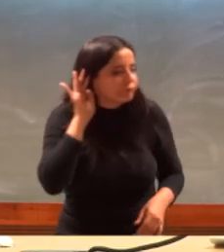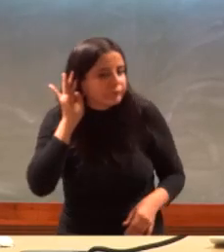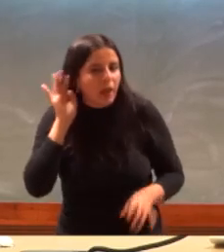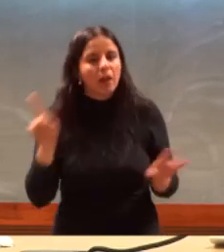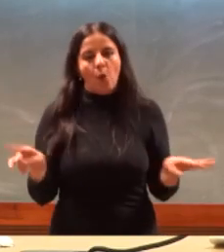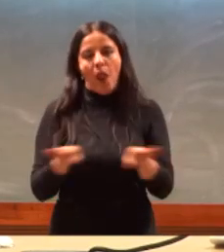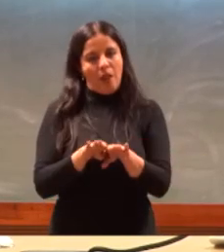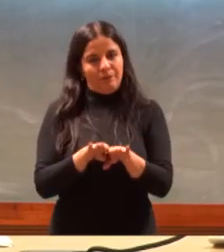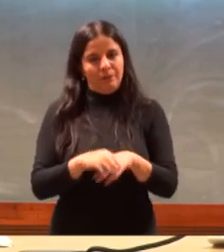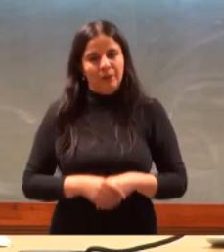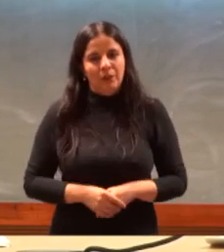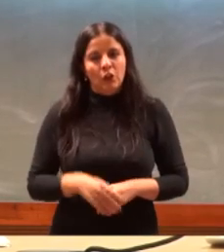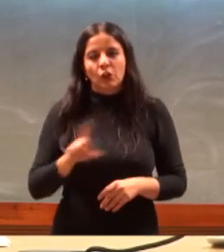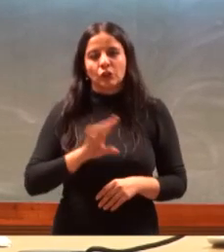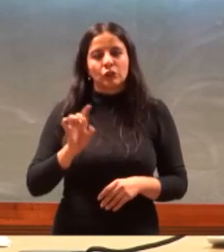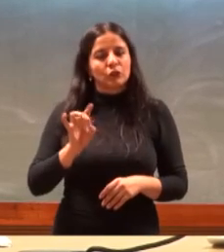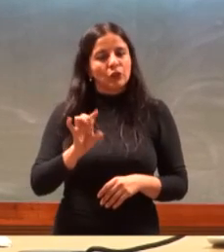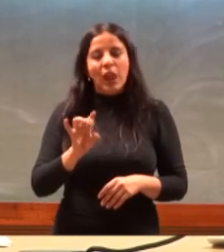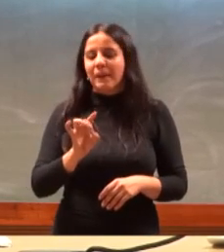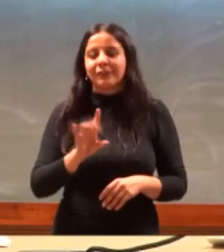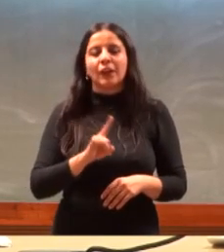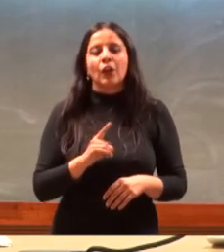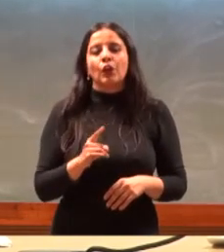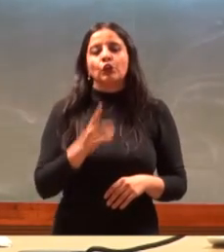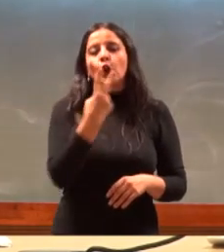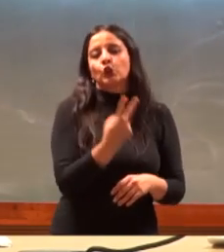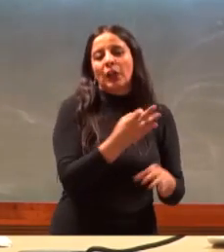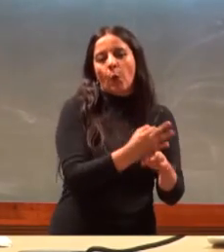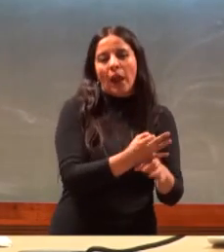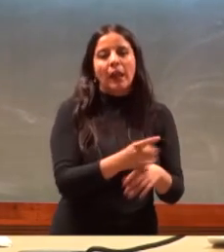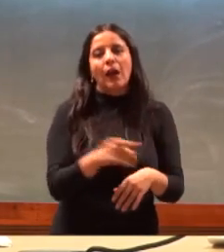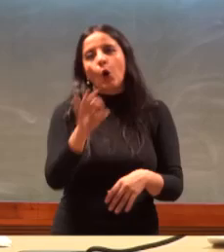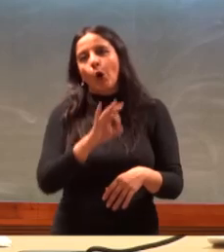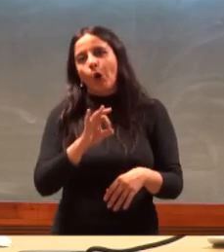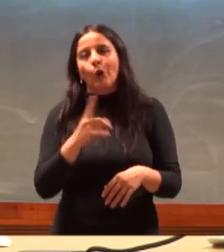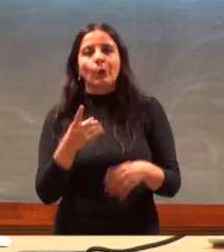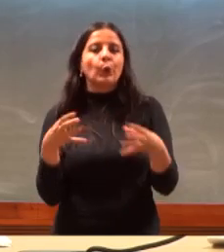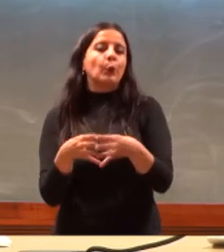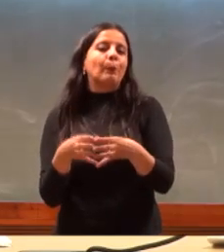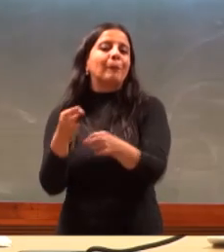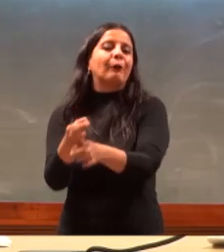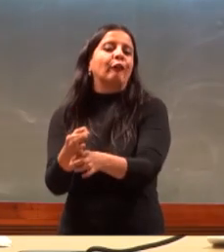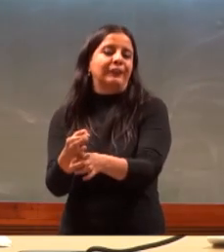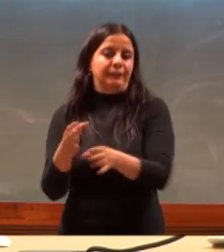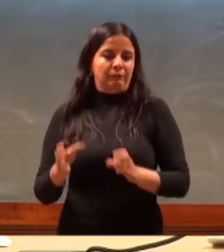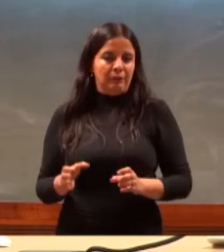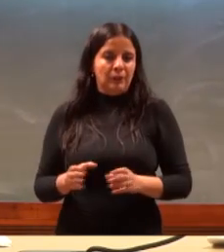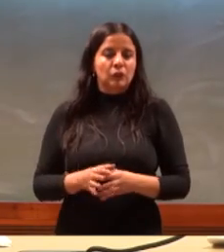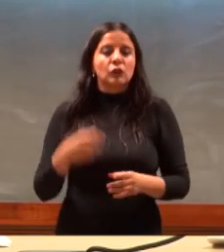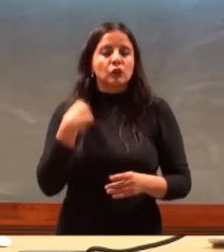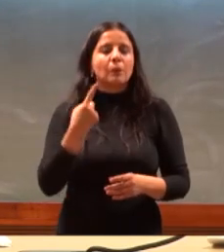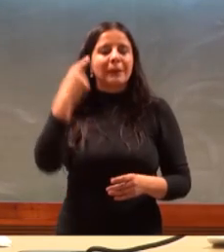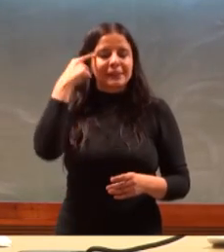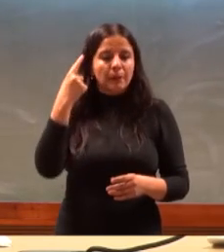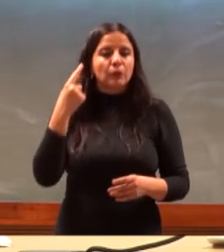saberes y tradiciones y que no Solo dos escuelas o un grupo reducido de profes de las mismas definan los destinos de todos y en este sentido por eso creemos que la elección